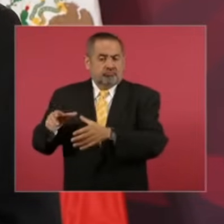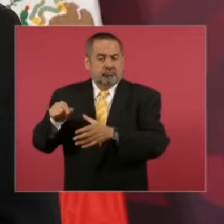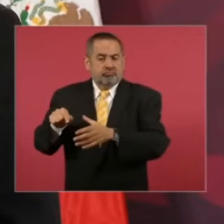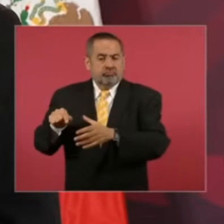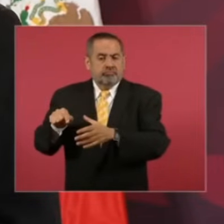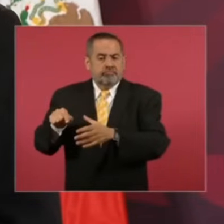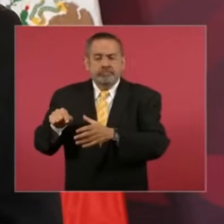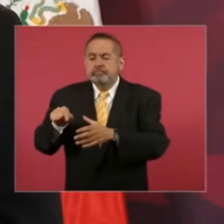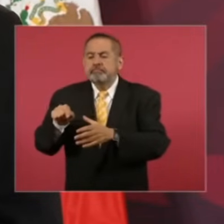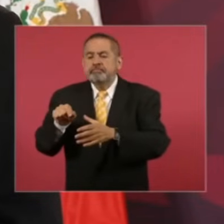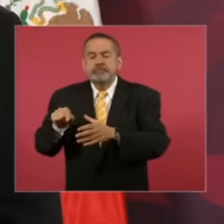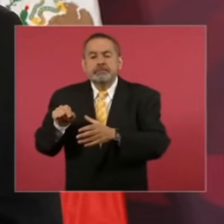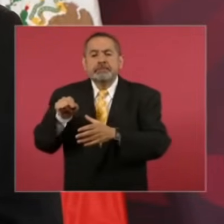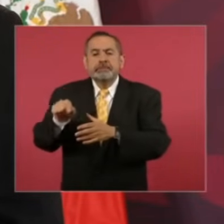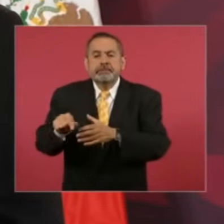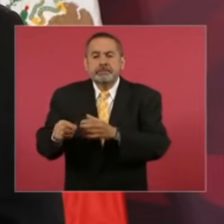se creó